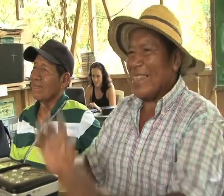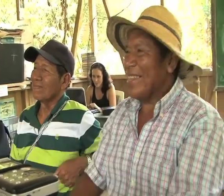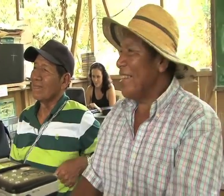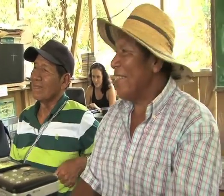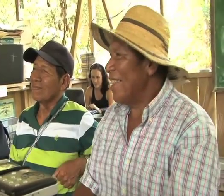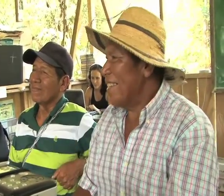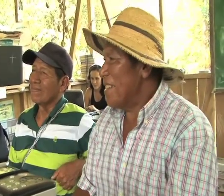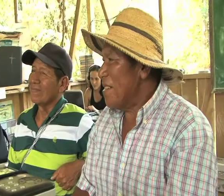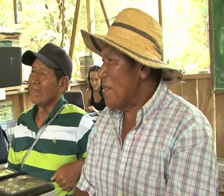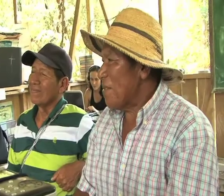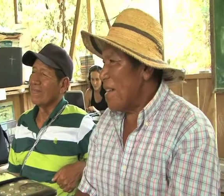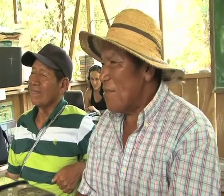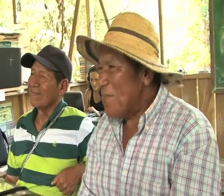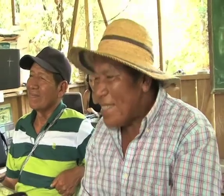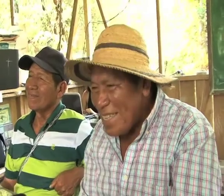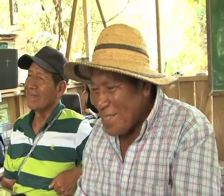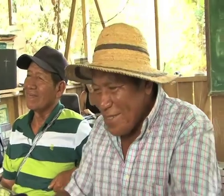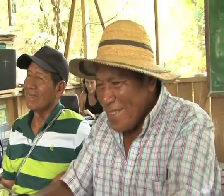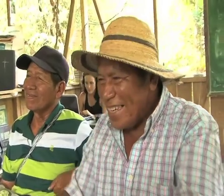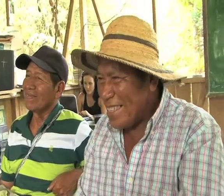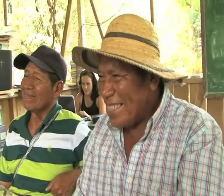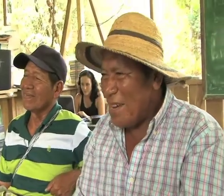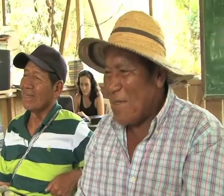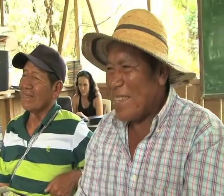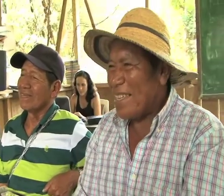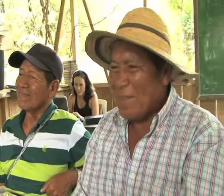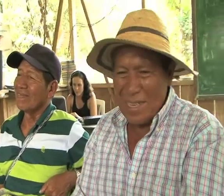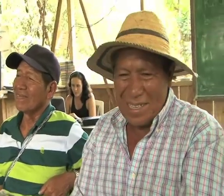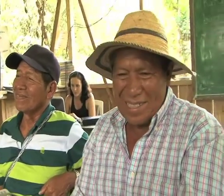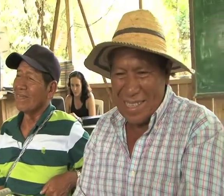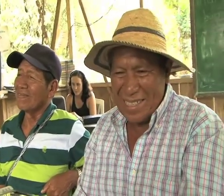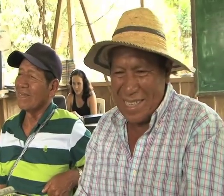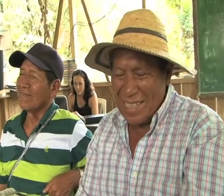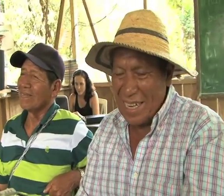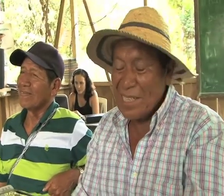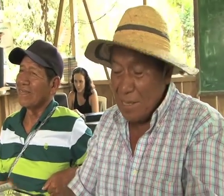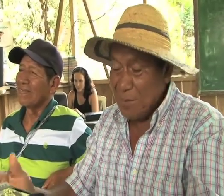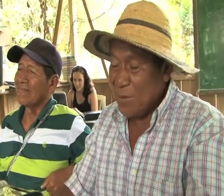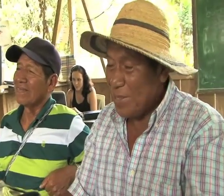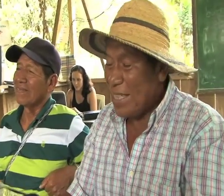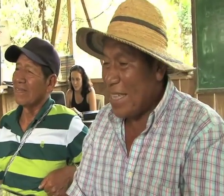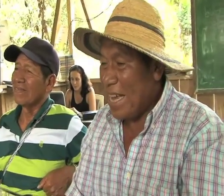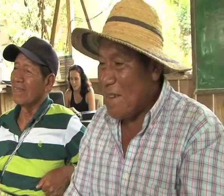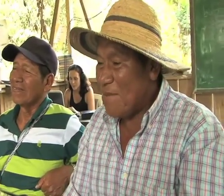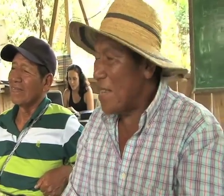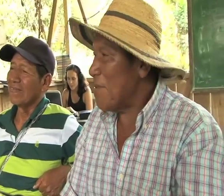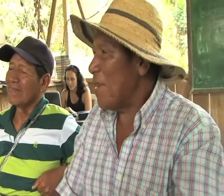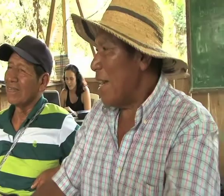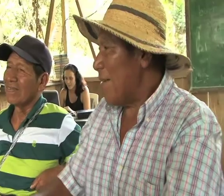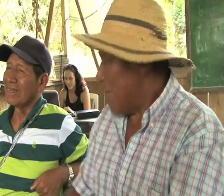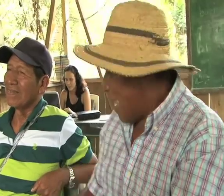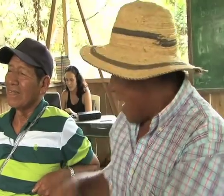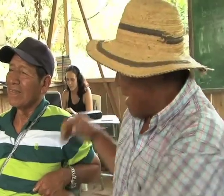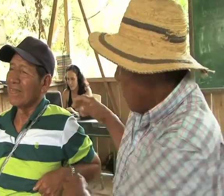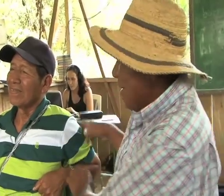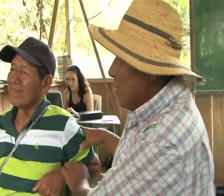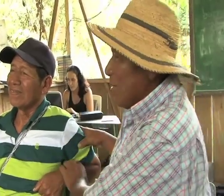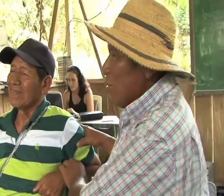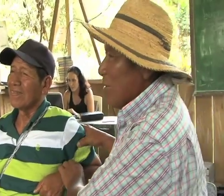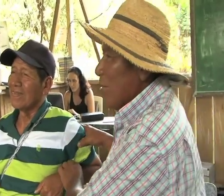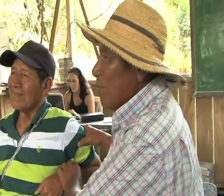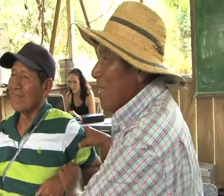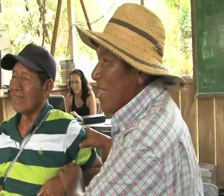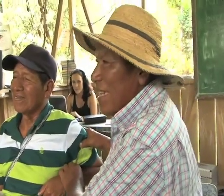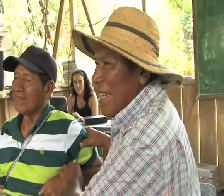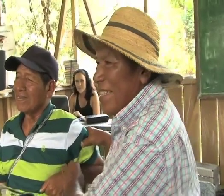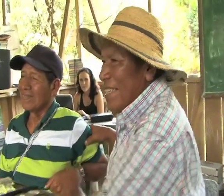me senté yo. Cuando me siento yo en la silla, viene el recepcionista ahí, viene y me agarra la mano. No,